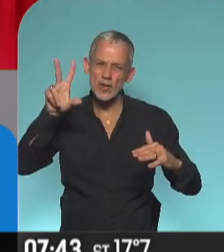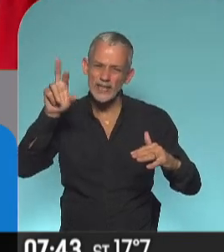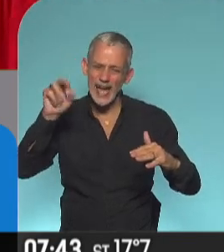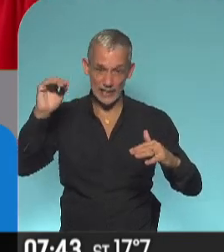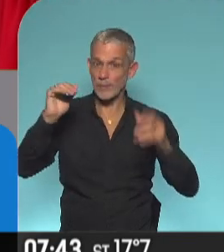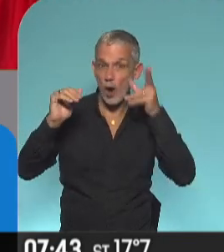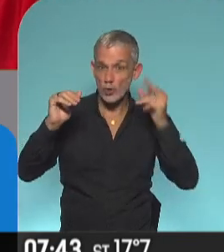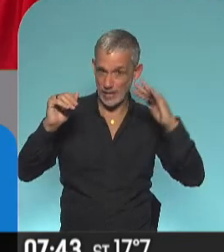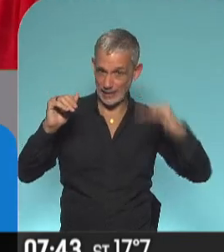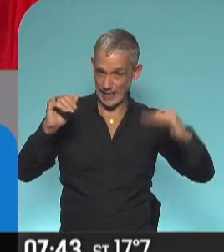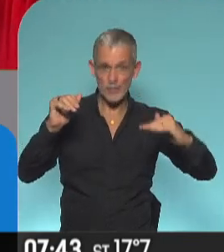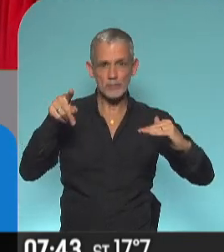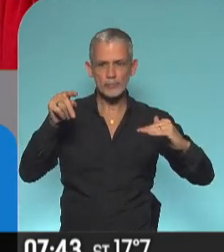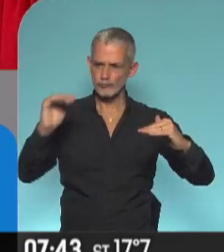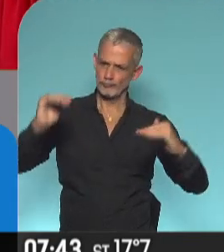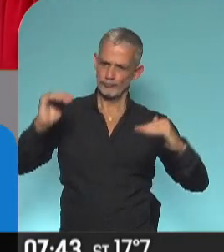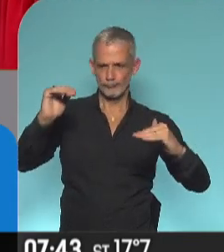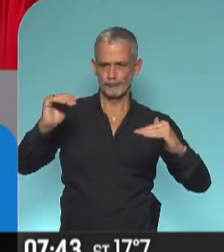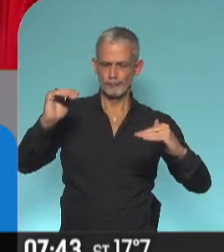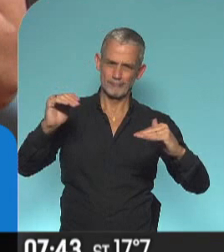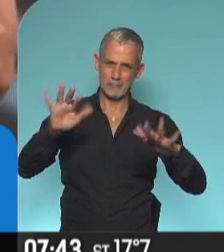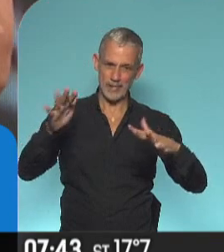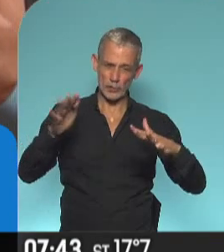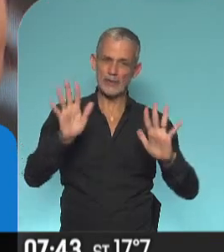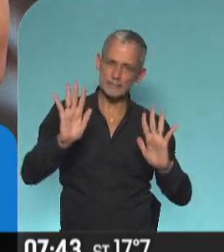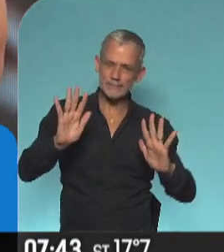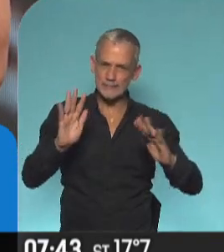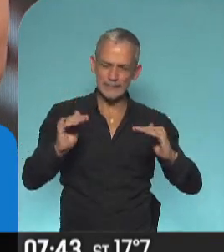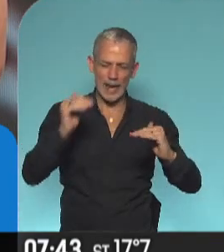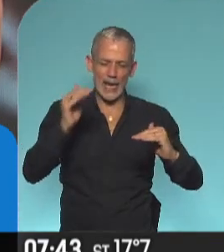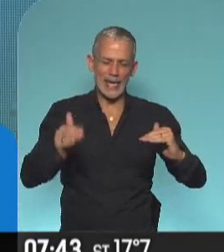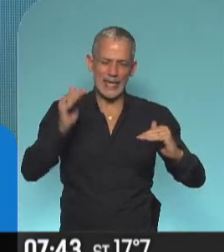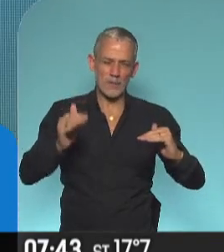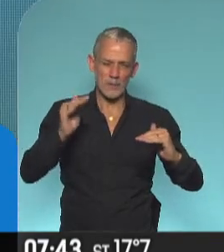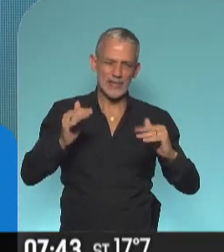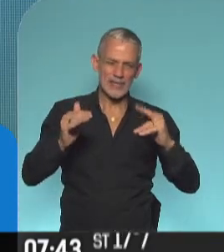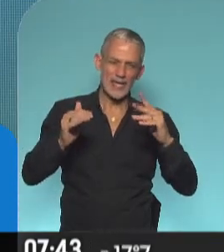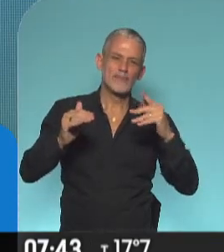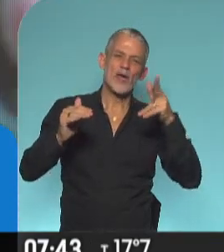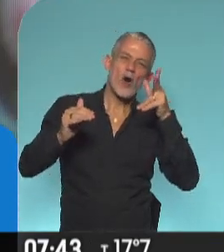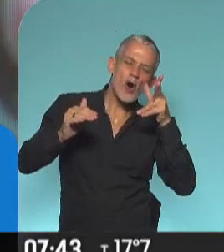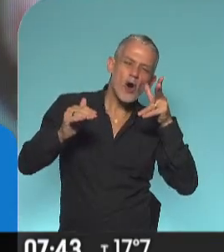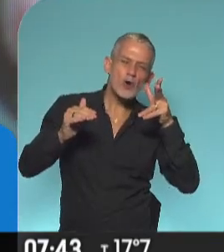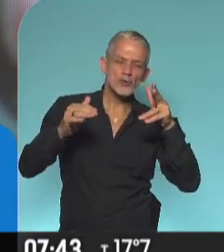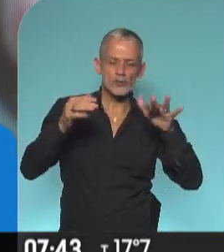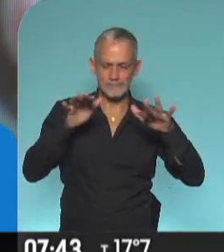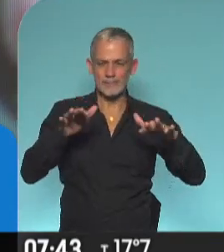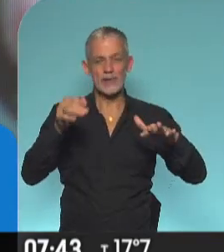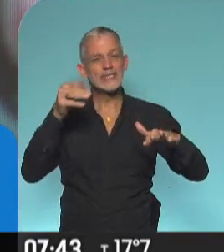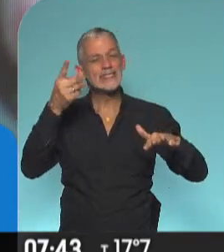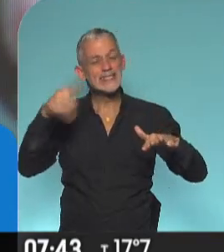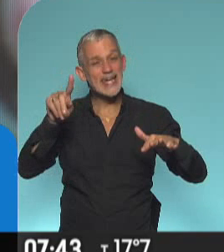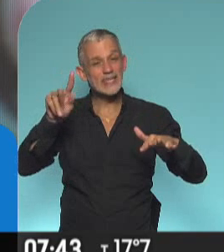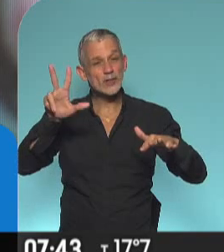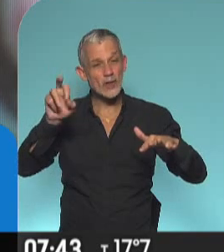80 siempre como límite, ahí ya estamos en un terreno un poquito fangoso. Y por encima de 130 de máxima